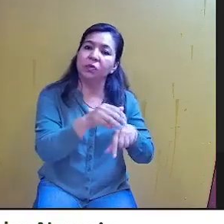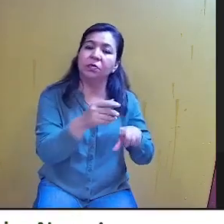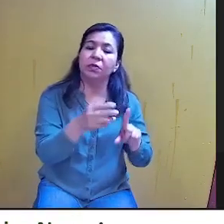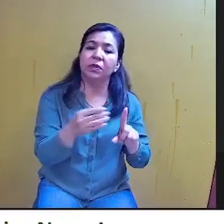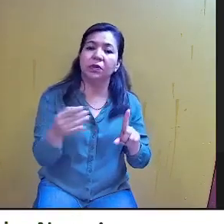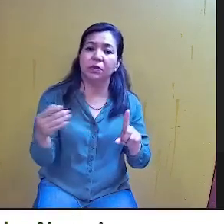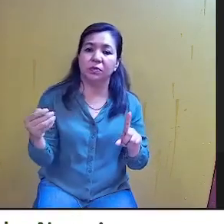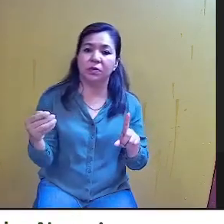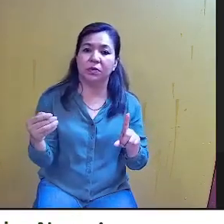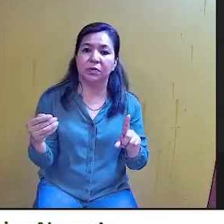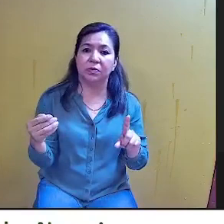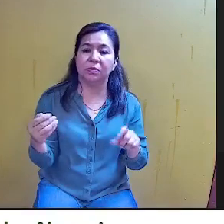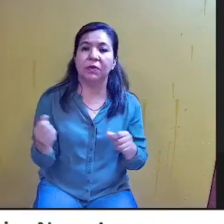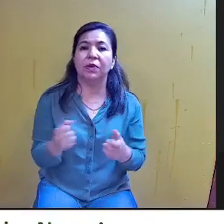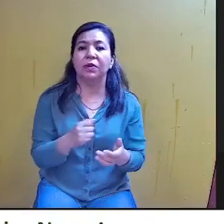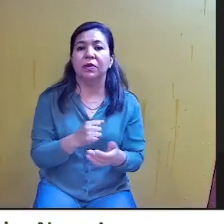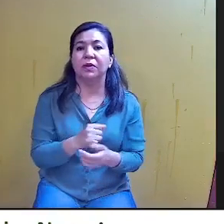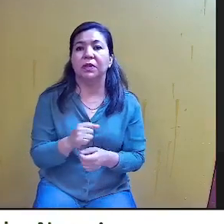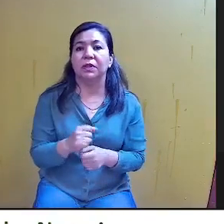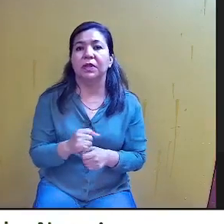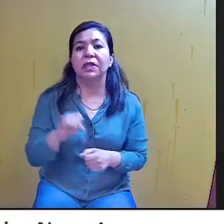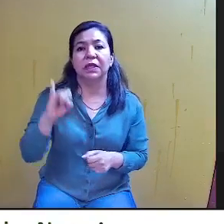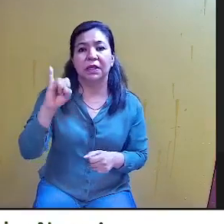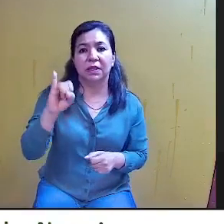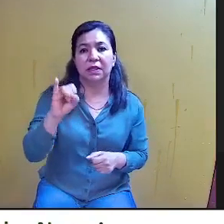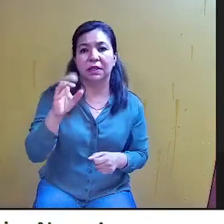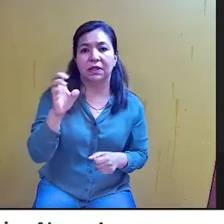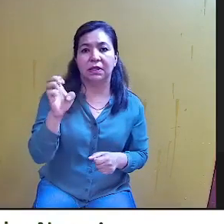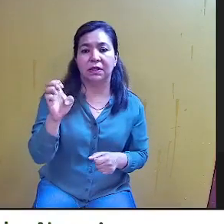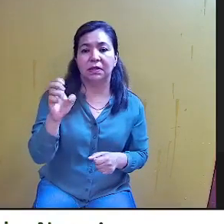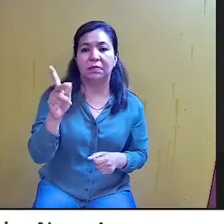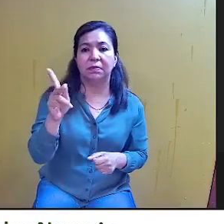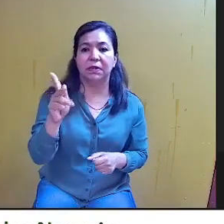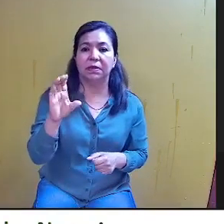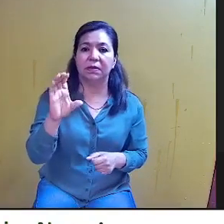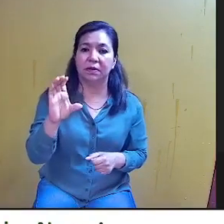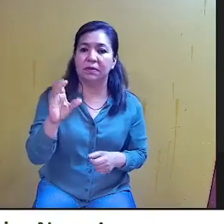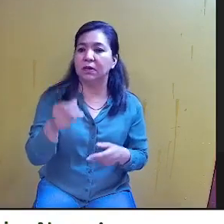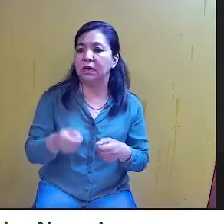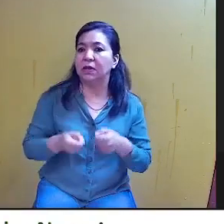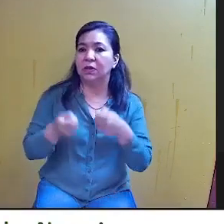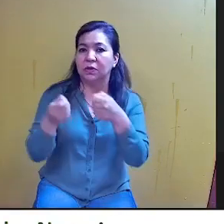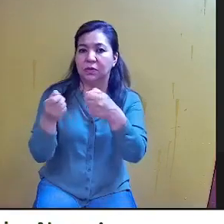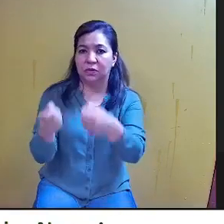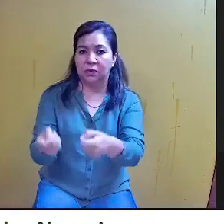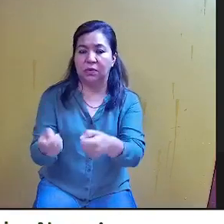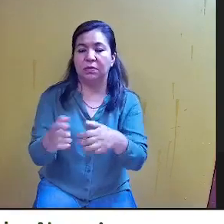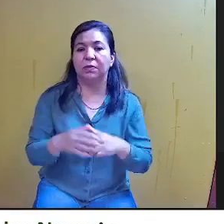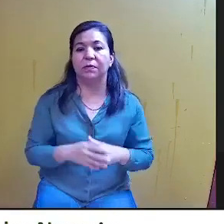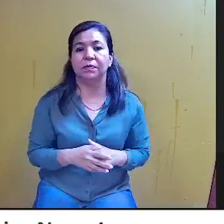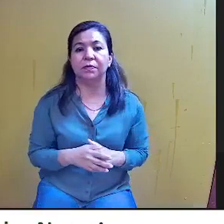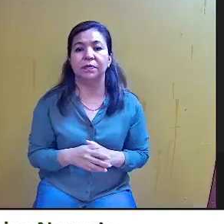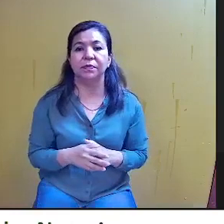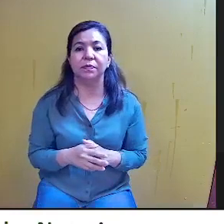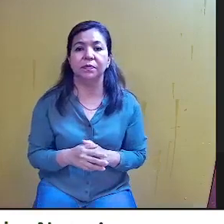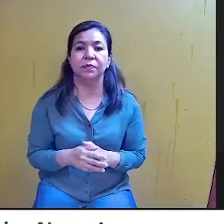007-C-20-04-2023, emitida por el Consejo General del Instituto Electoral y de Participación Ciudadana del Estado de Guerrero.